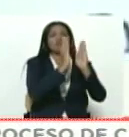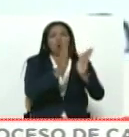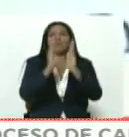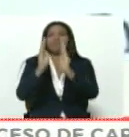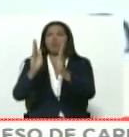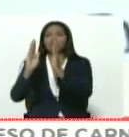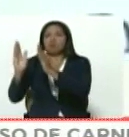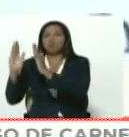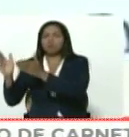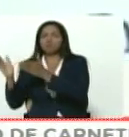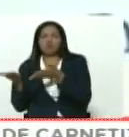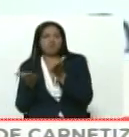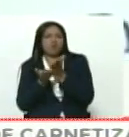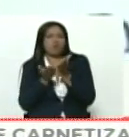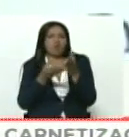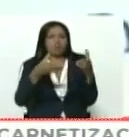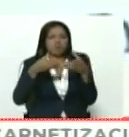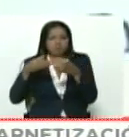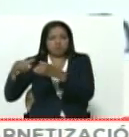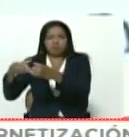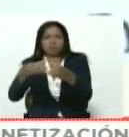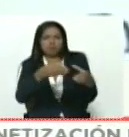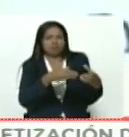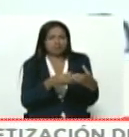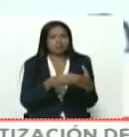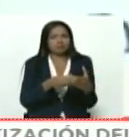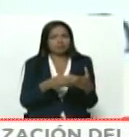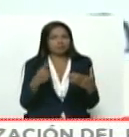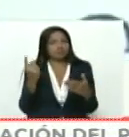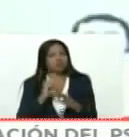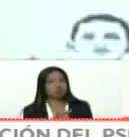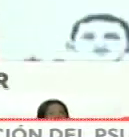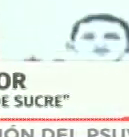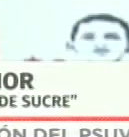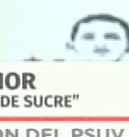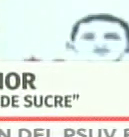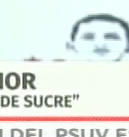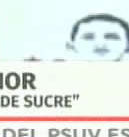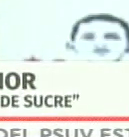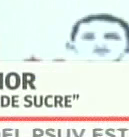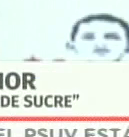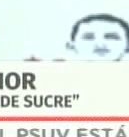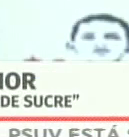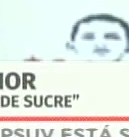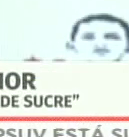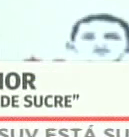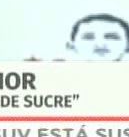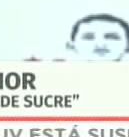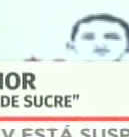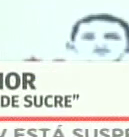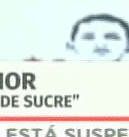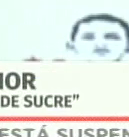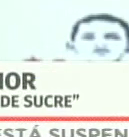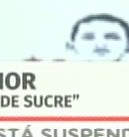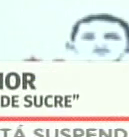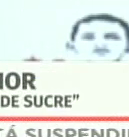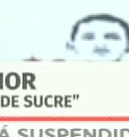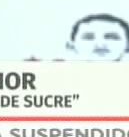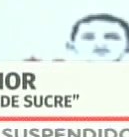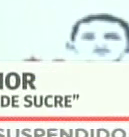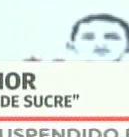por escuelas. No, alerto de todo esto, porque son los procesos que alguna